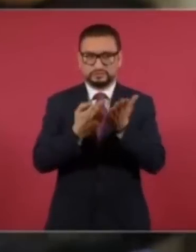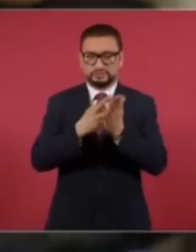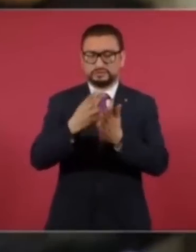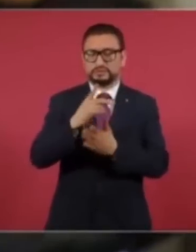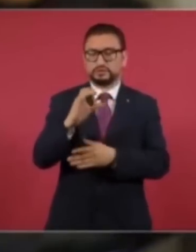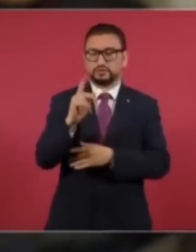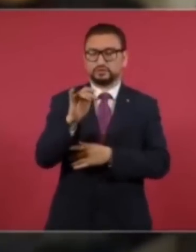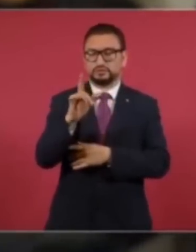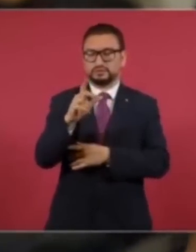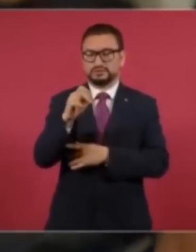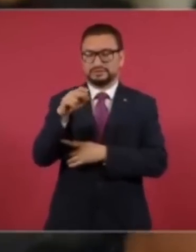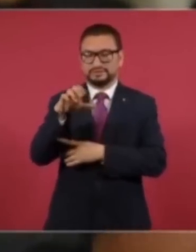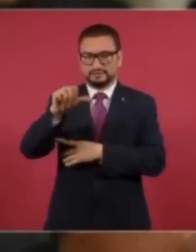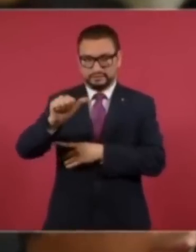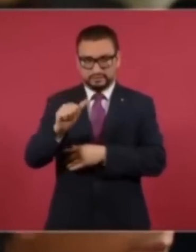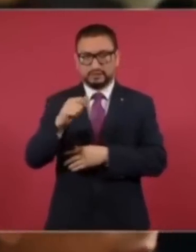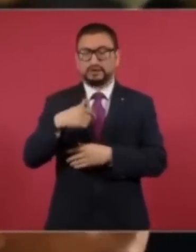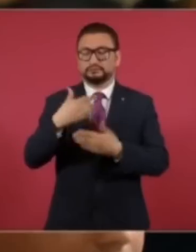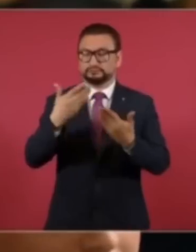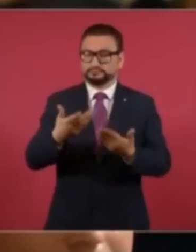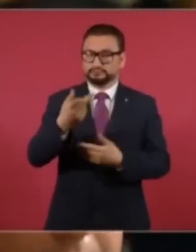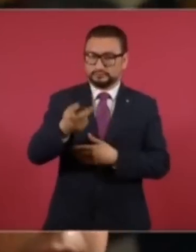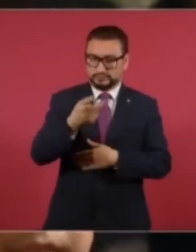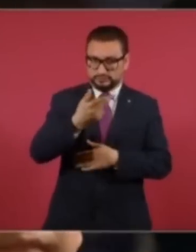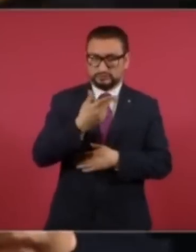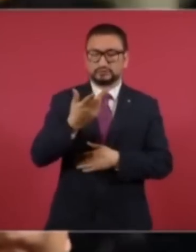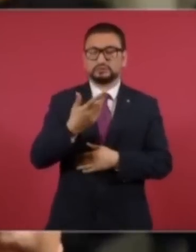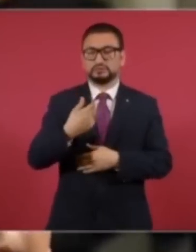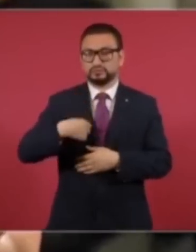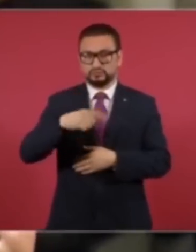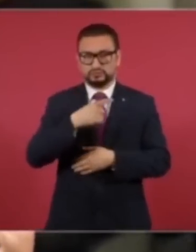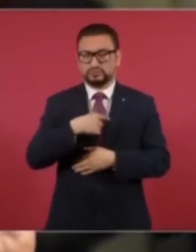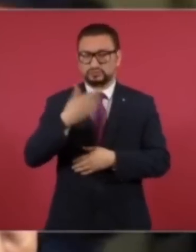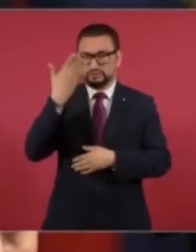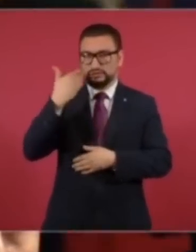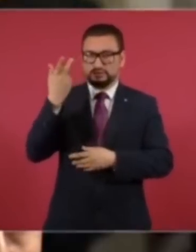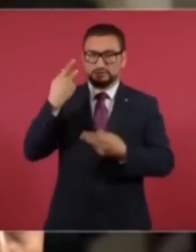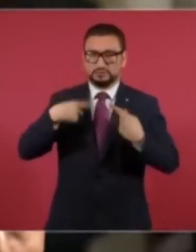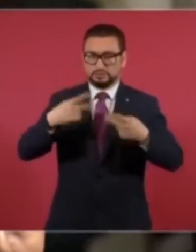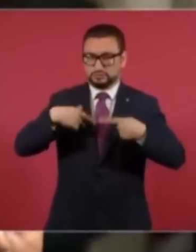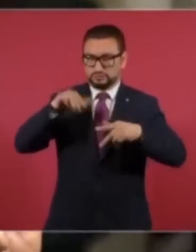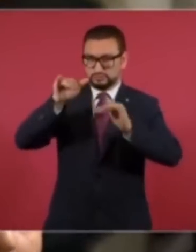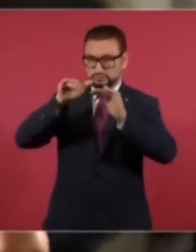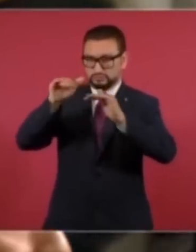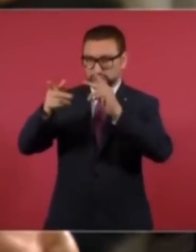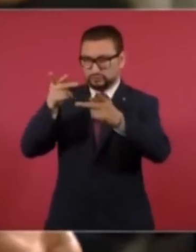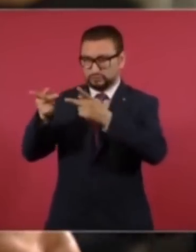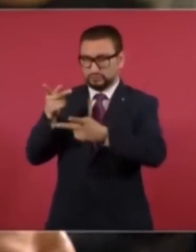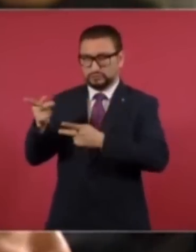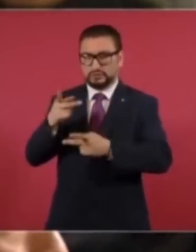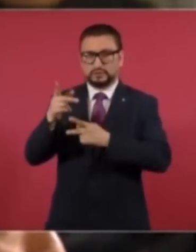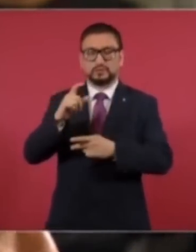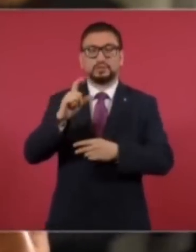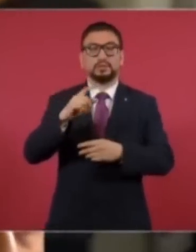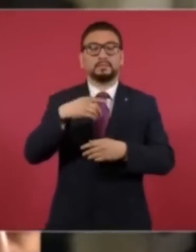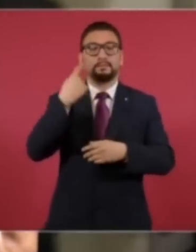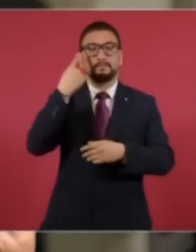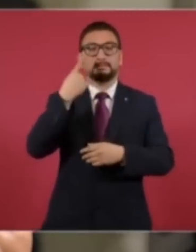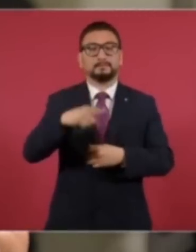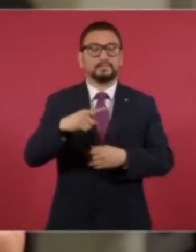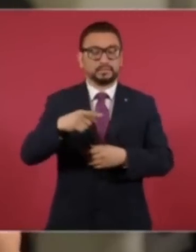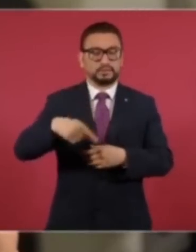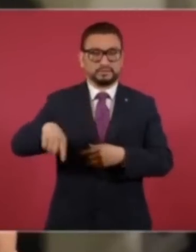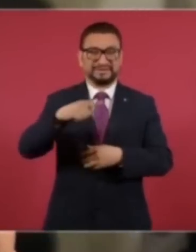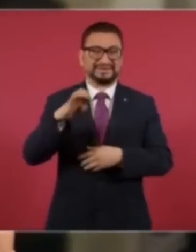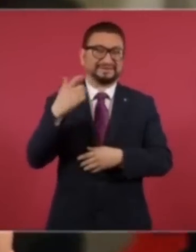Presidente, más allá de esta consulta ciudadana que se hizo para juzgar a los expresidentes, le